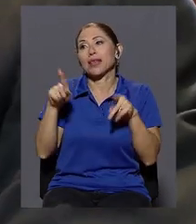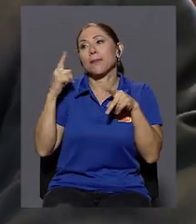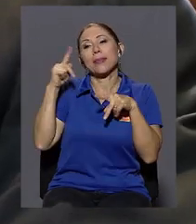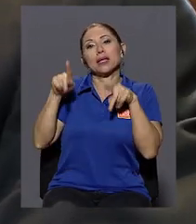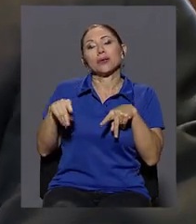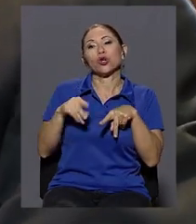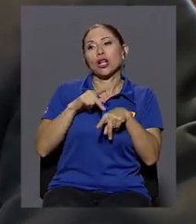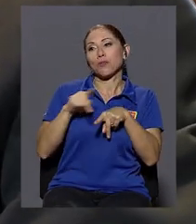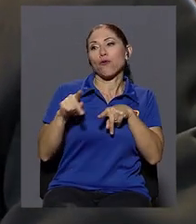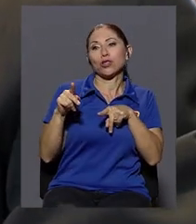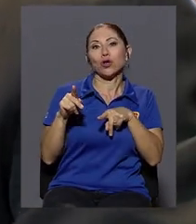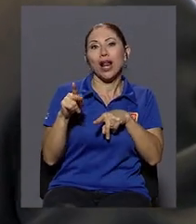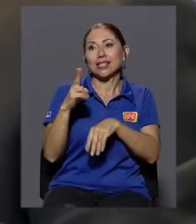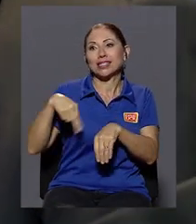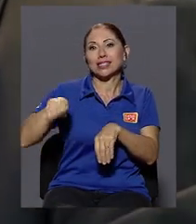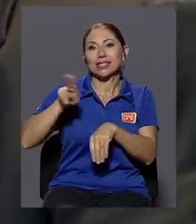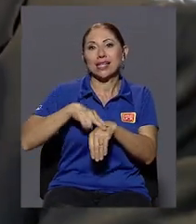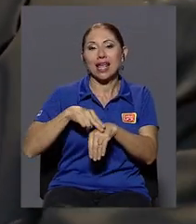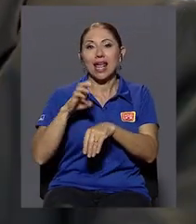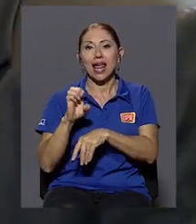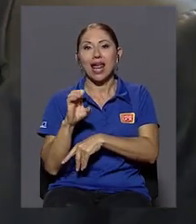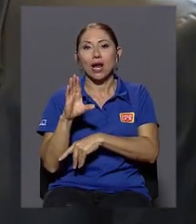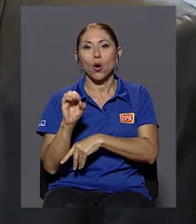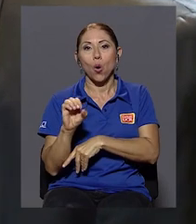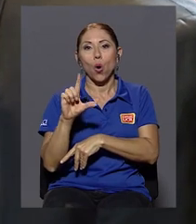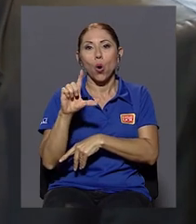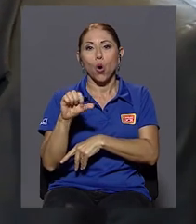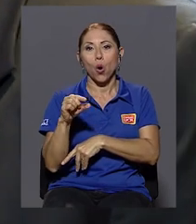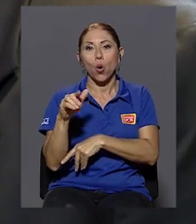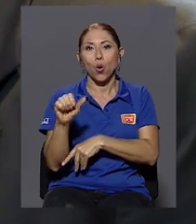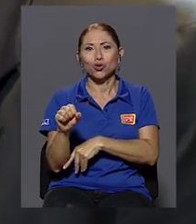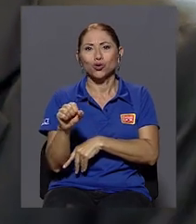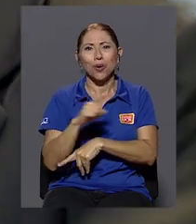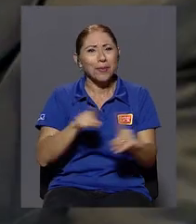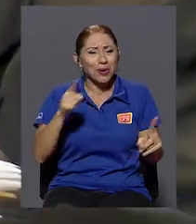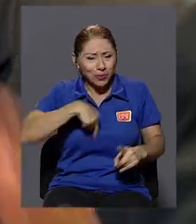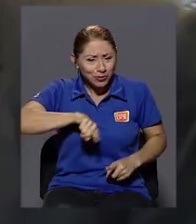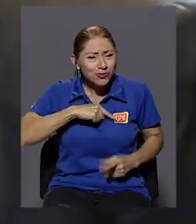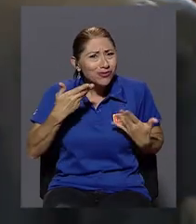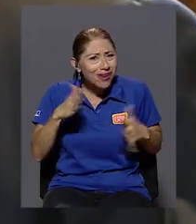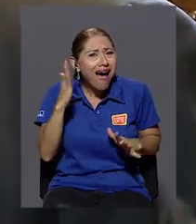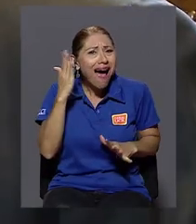ecólogos, ¿no? Cuando hace mucho tiempo que sabemos que son